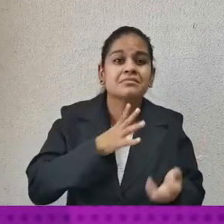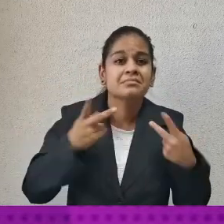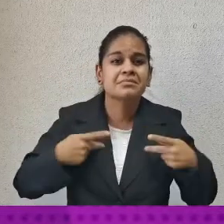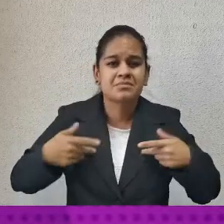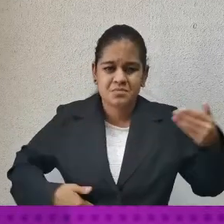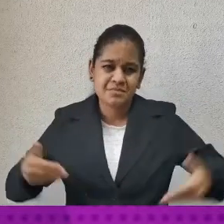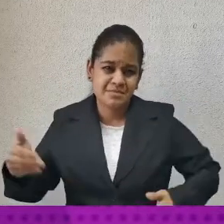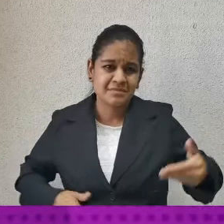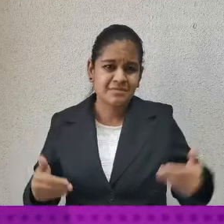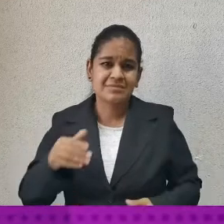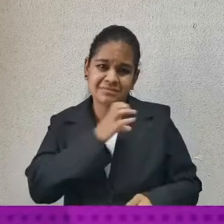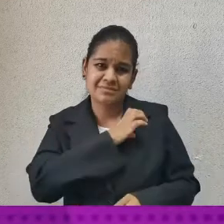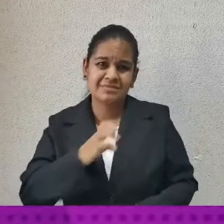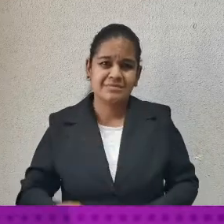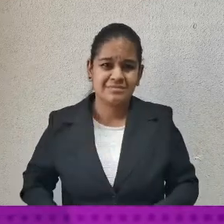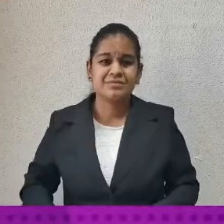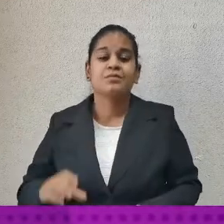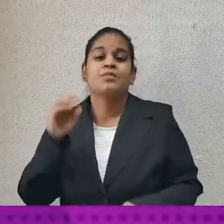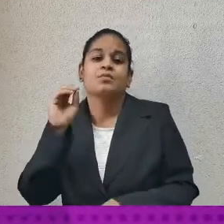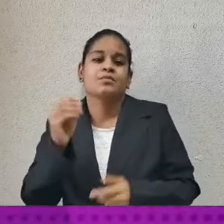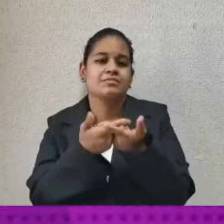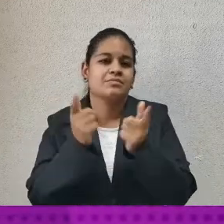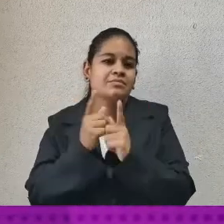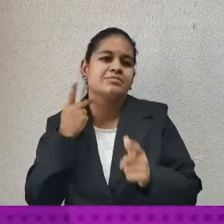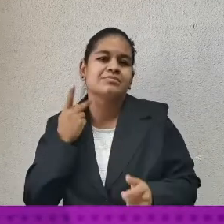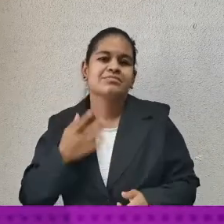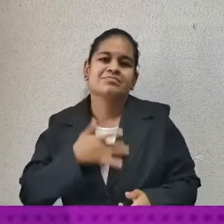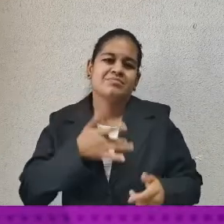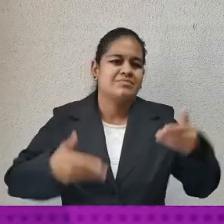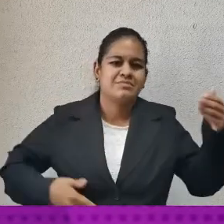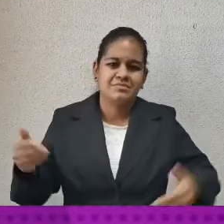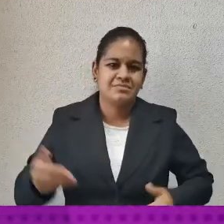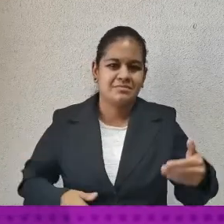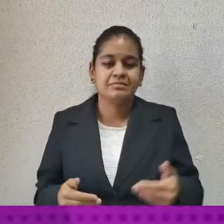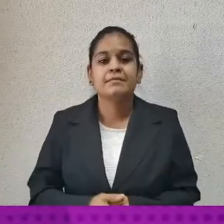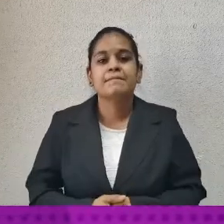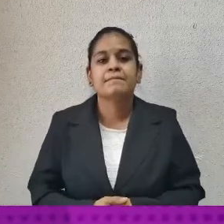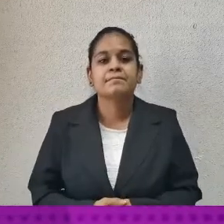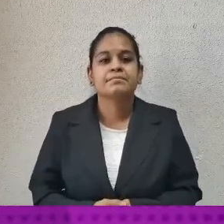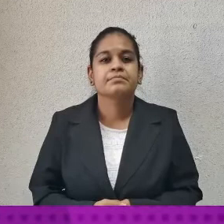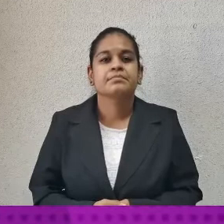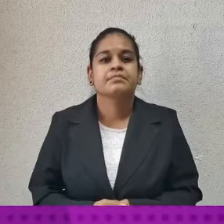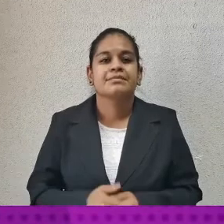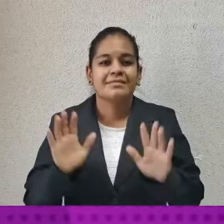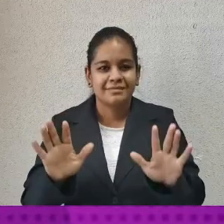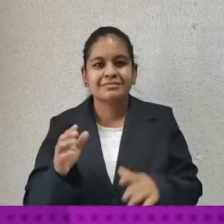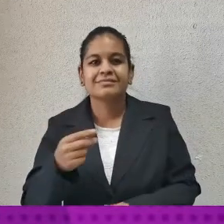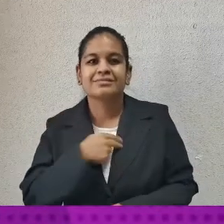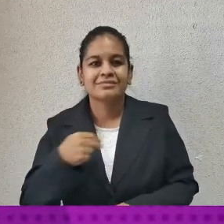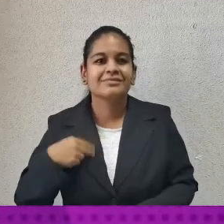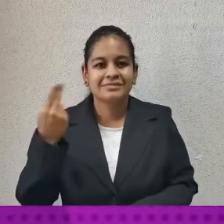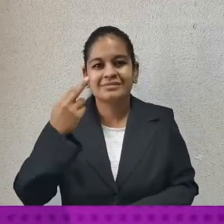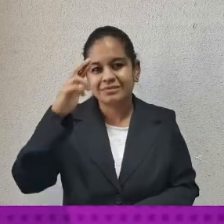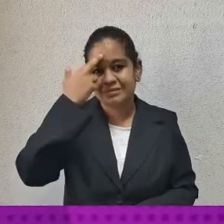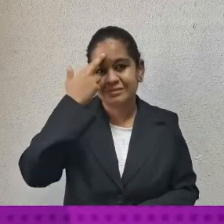alguna inconformidad de algún candidato o candidata de algún partido político, pero también tenemos que recordar que hay